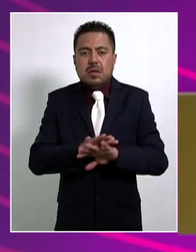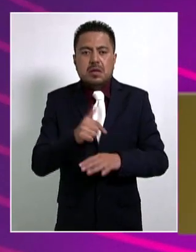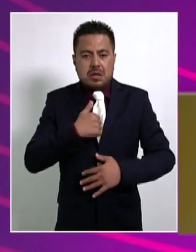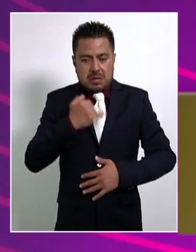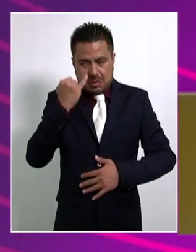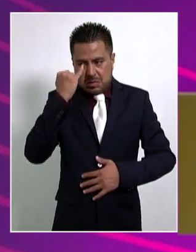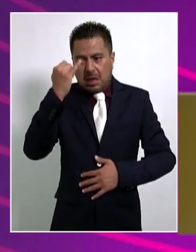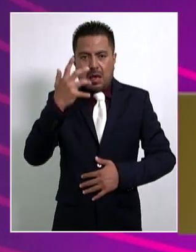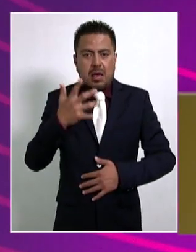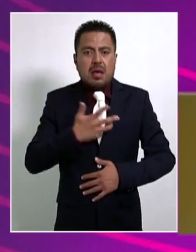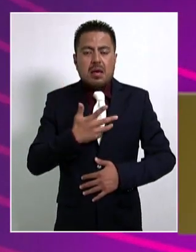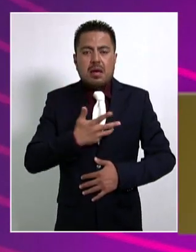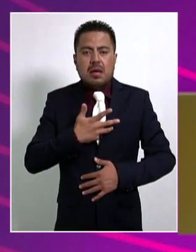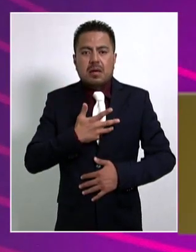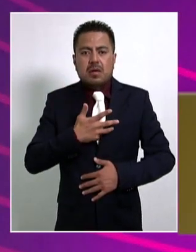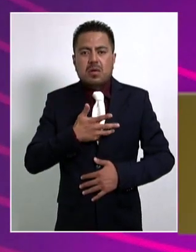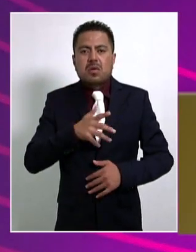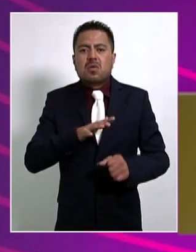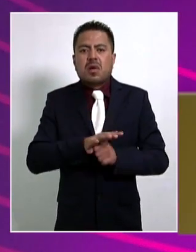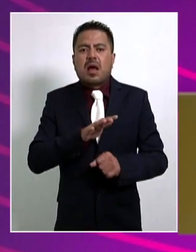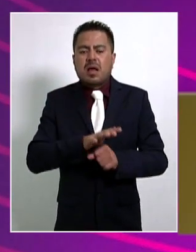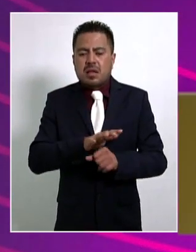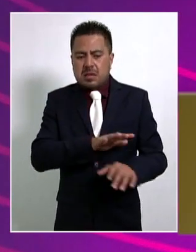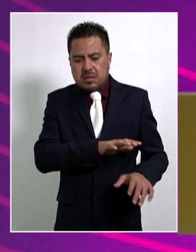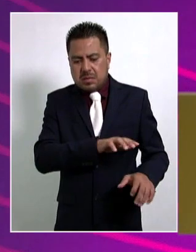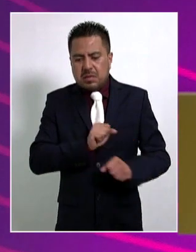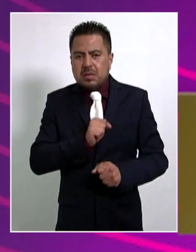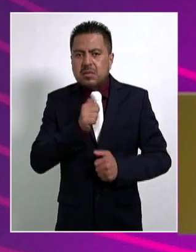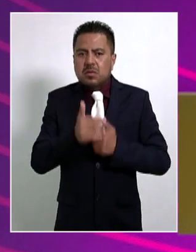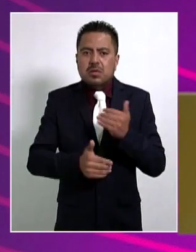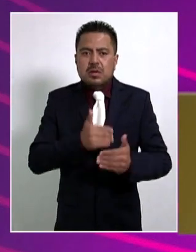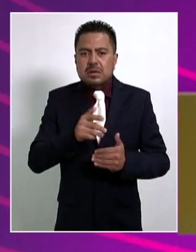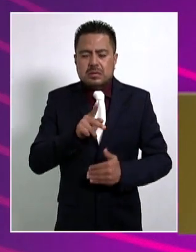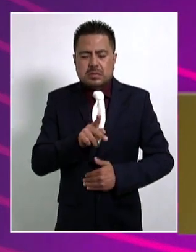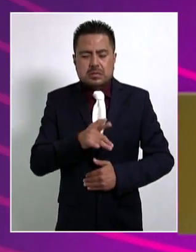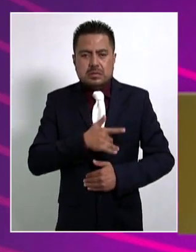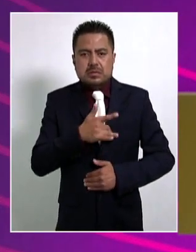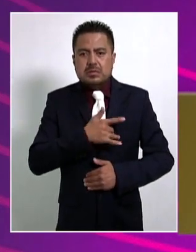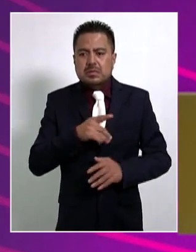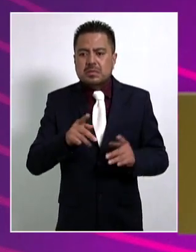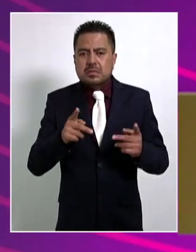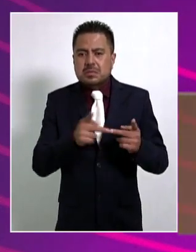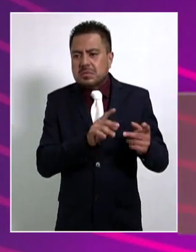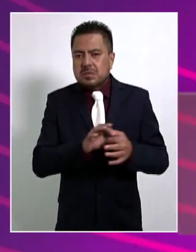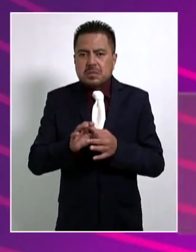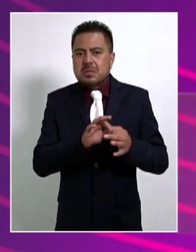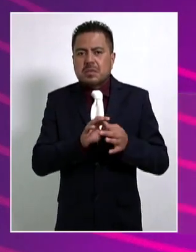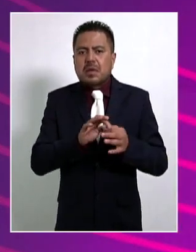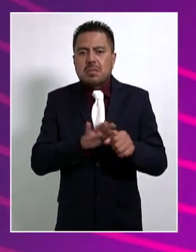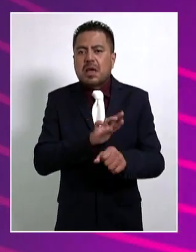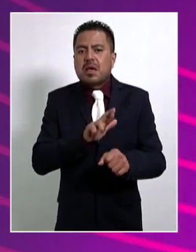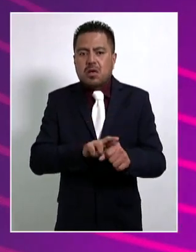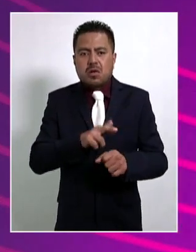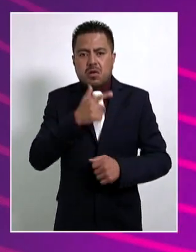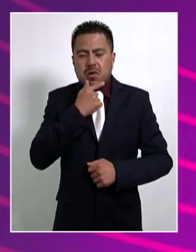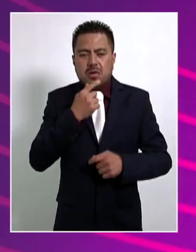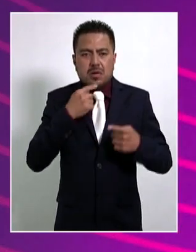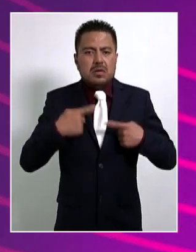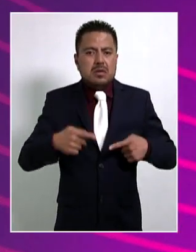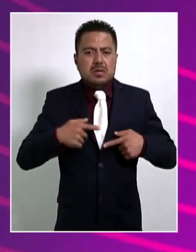la idea de llevar un proceso muy parecido al de la mayoría de hombres trans o